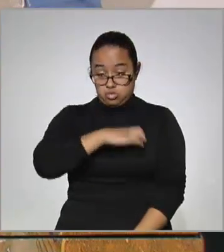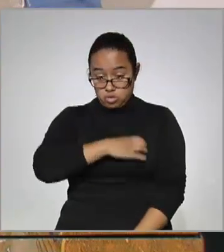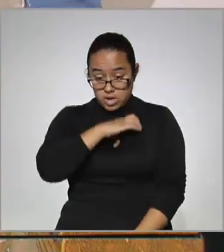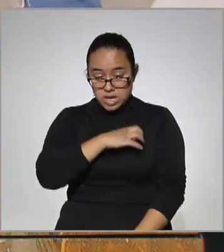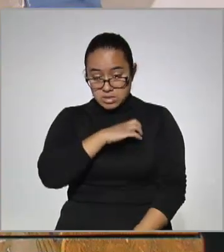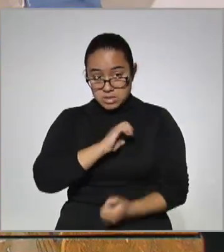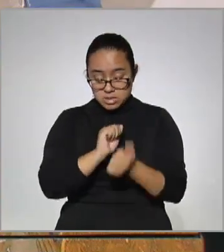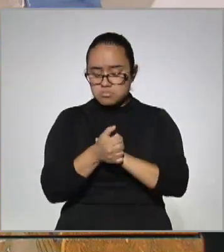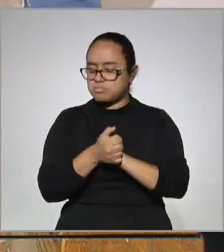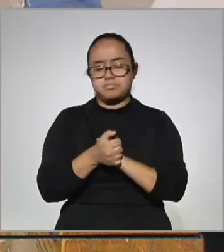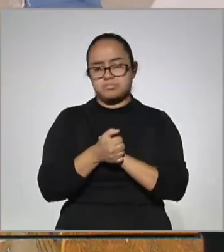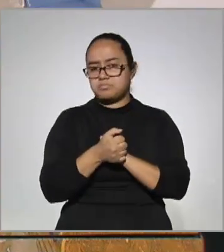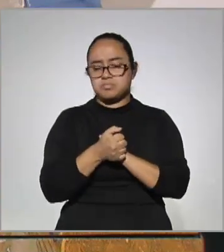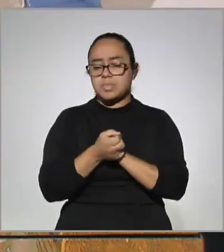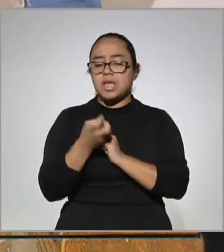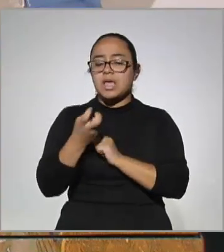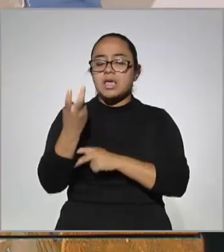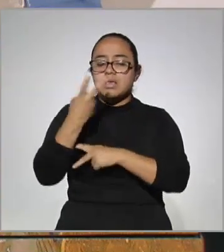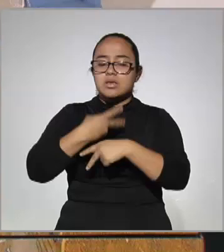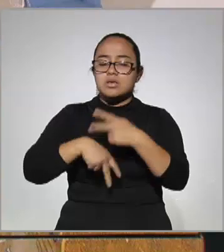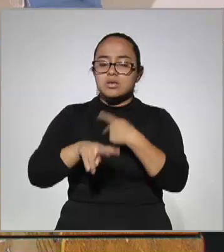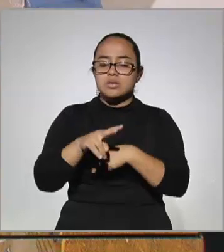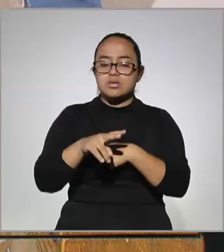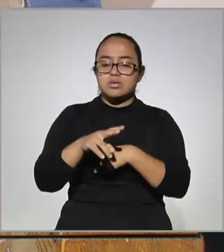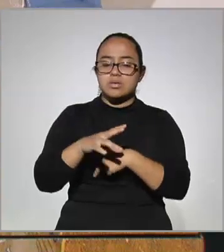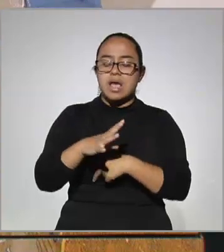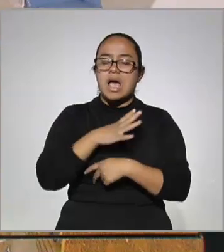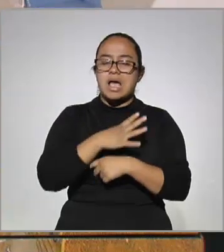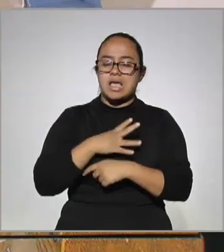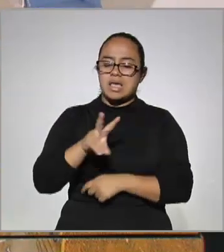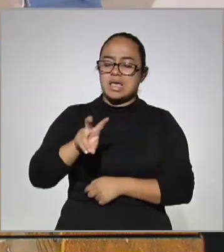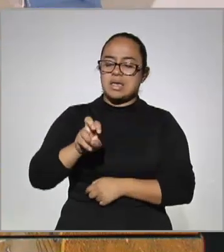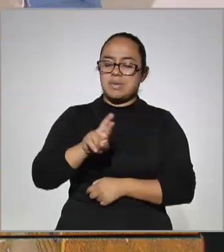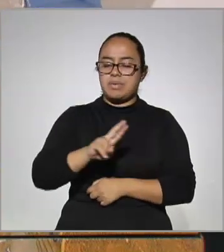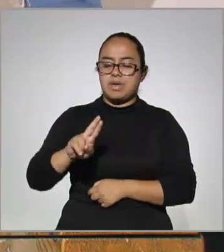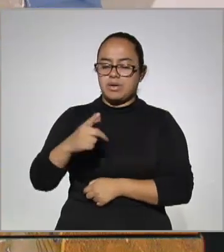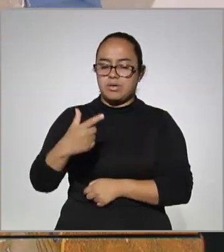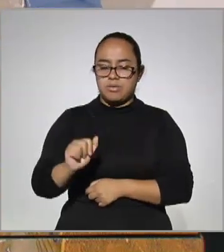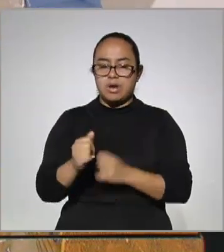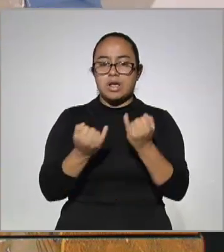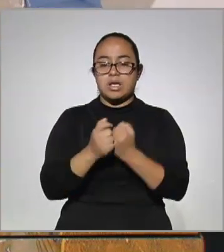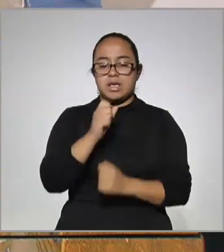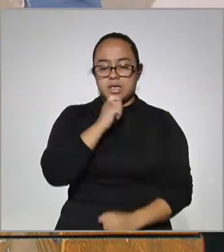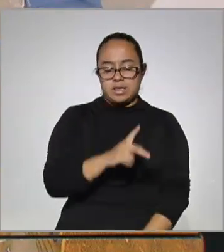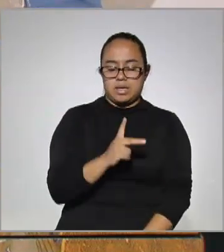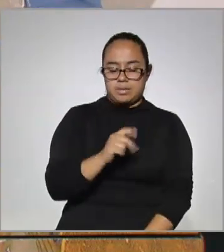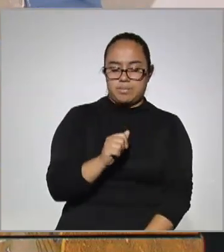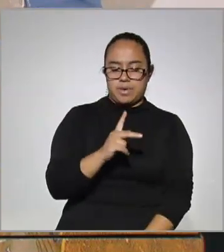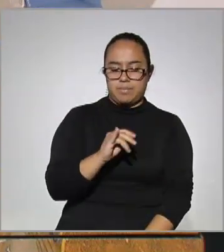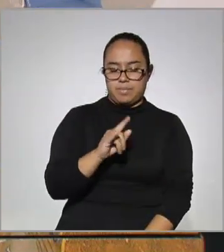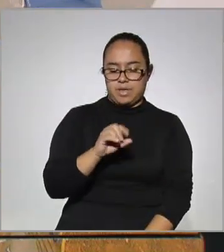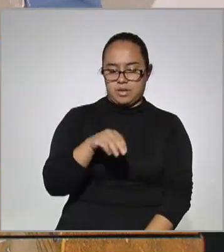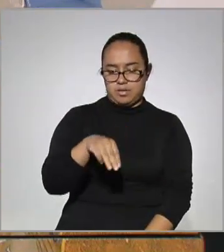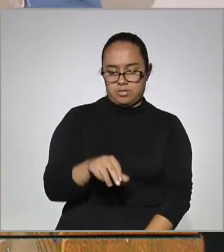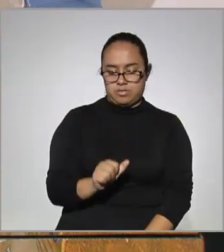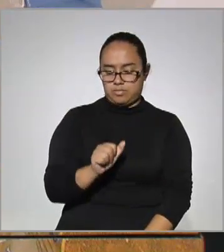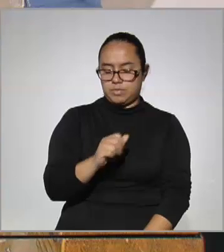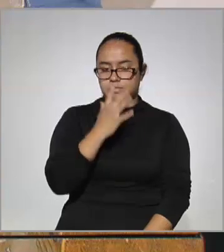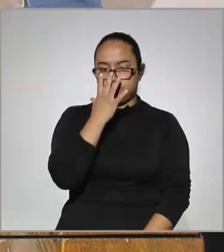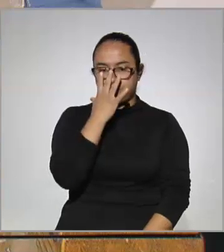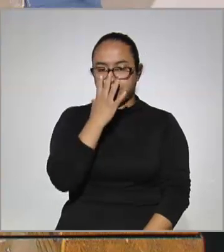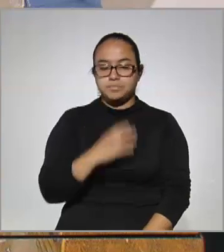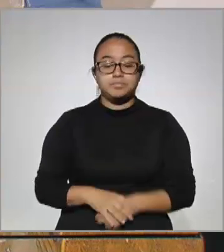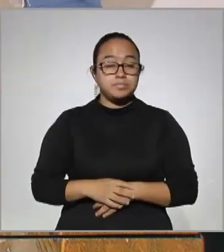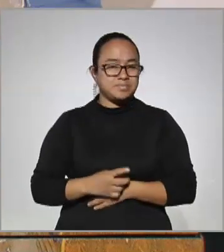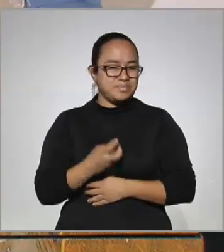cancerígenos, sino van a producir verrugas genitales y papilomatosis respiratoria. Esta